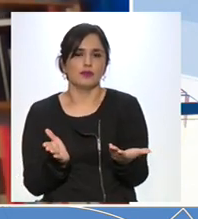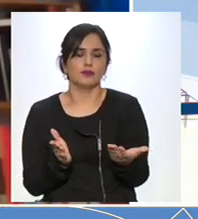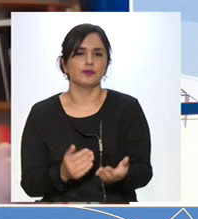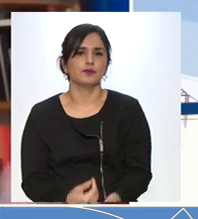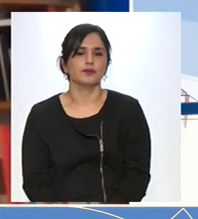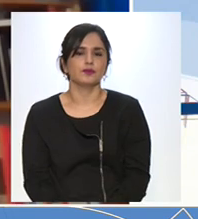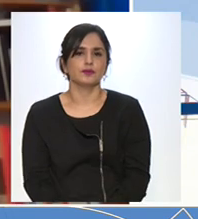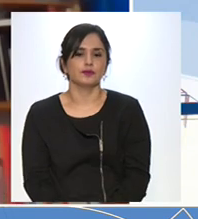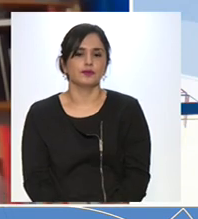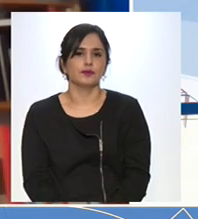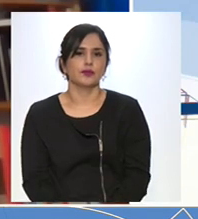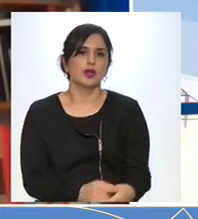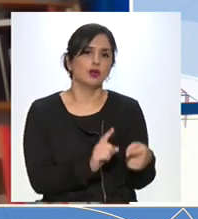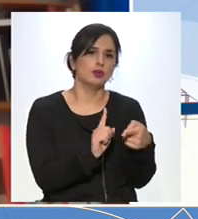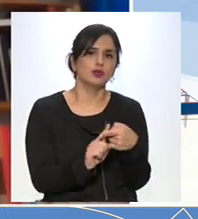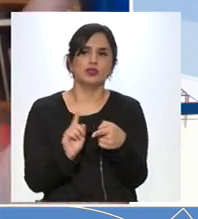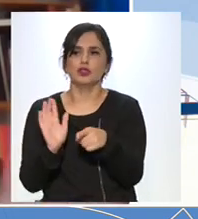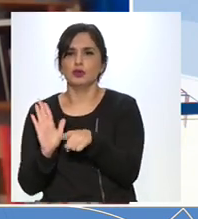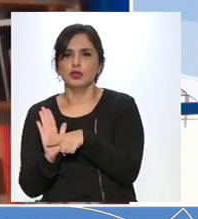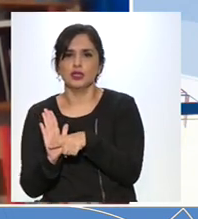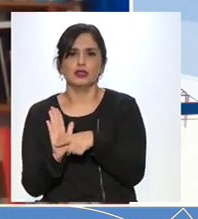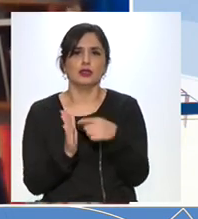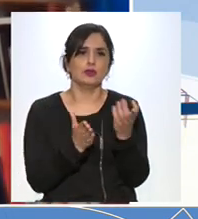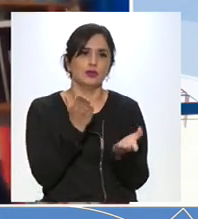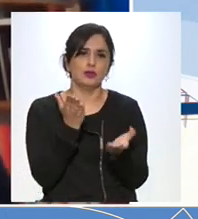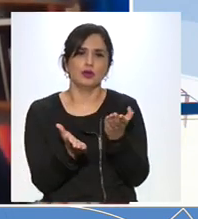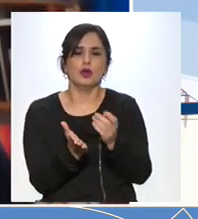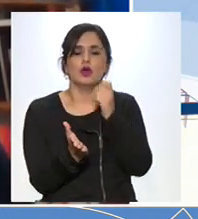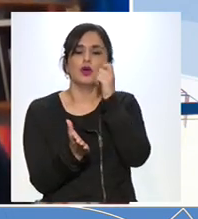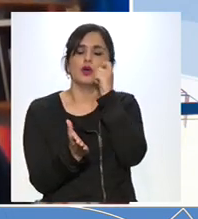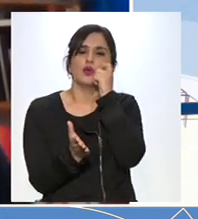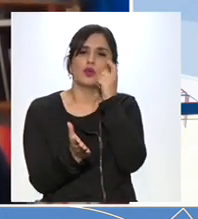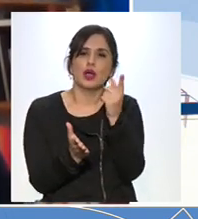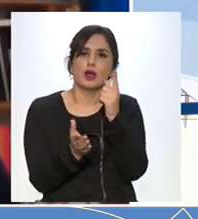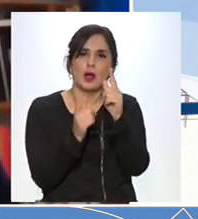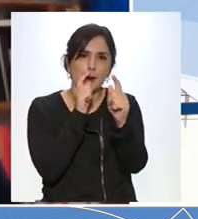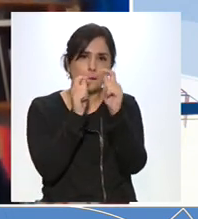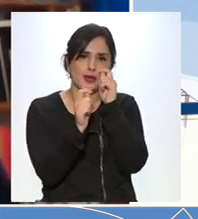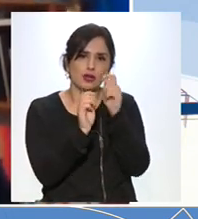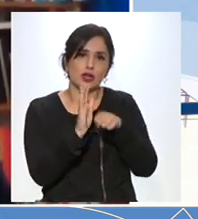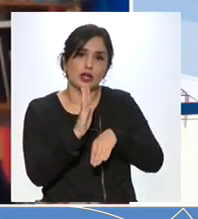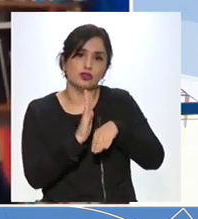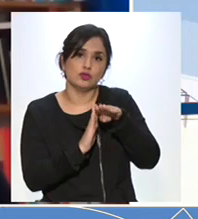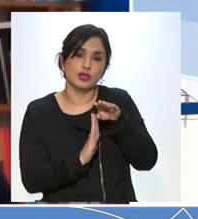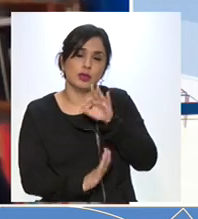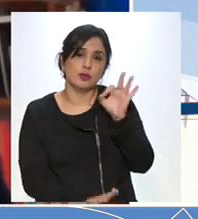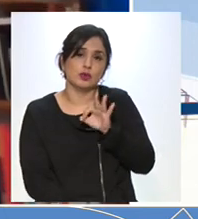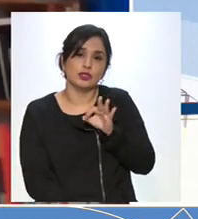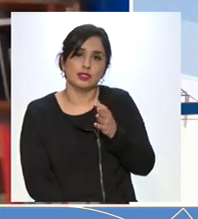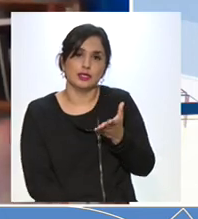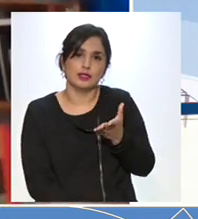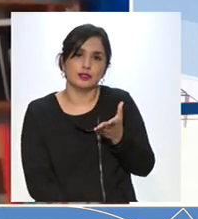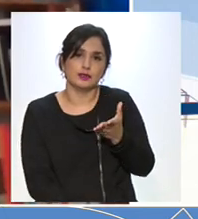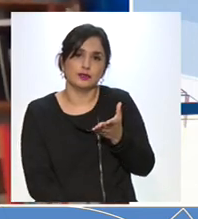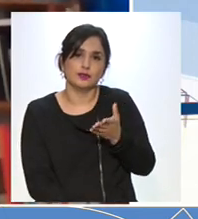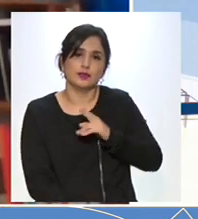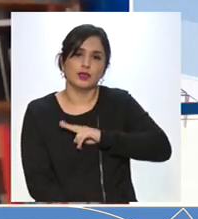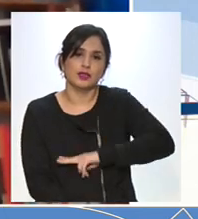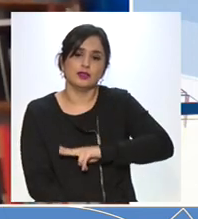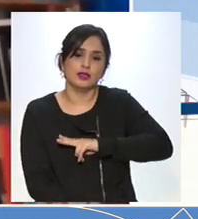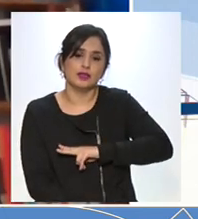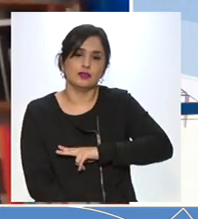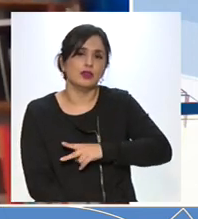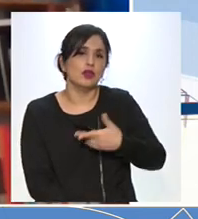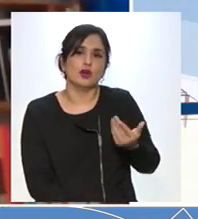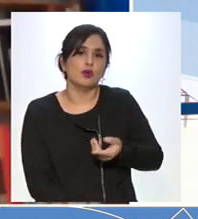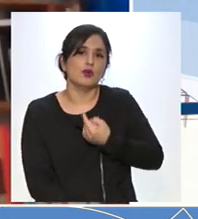qué pro y contra tienen unas y otras? ¿Y cuál es el riesgo de haber subido la tasa al nivel que subió? ¿Qué impacto va a tener en la tasa de